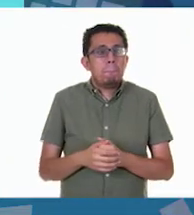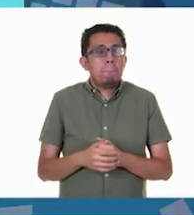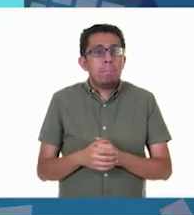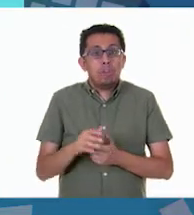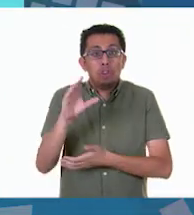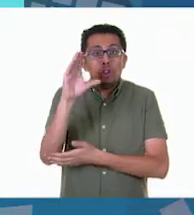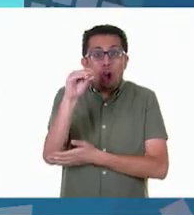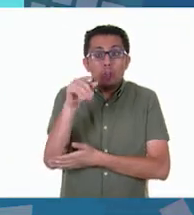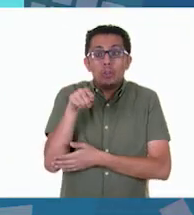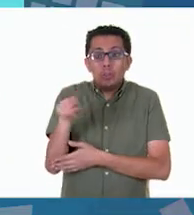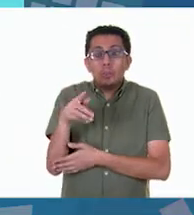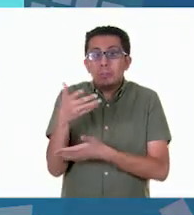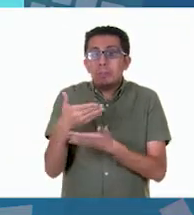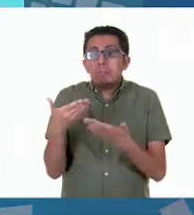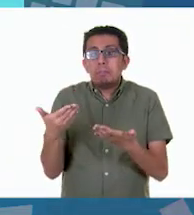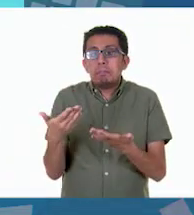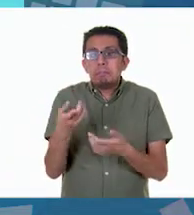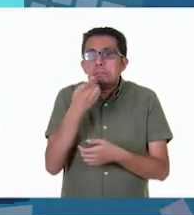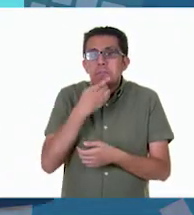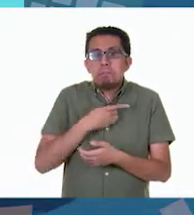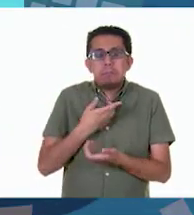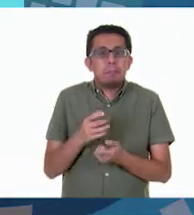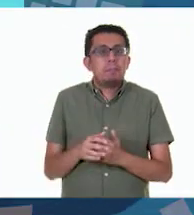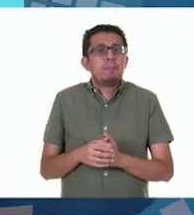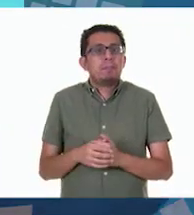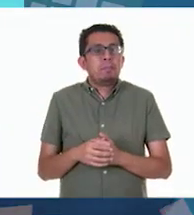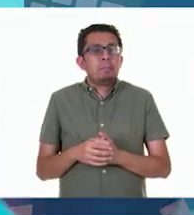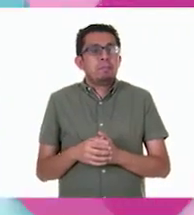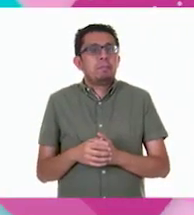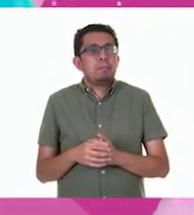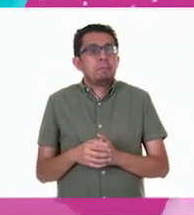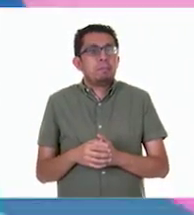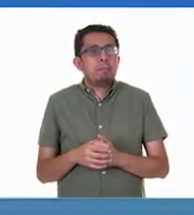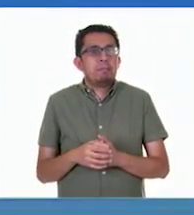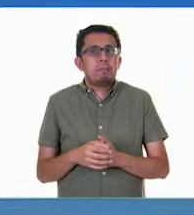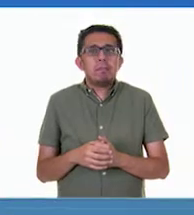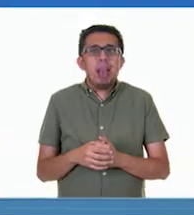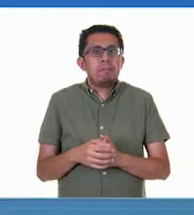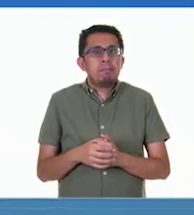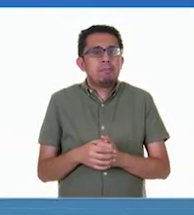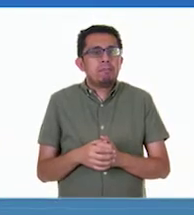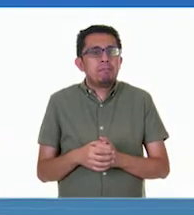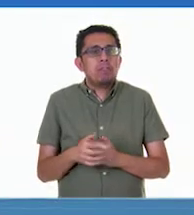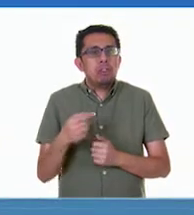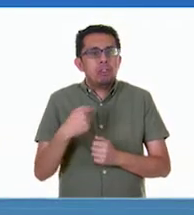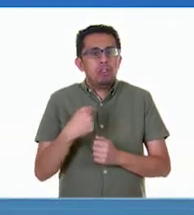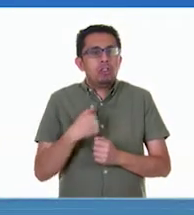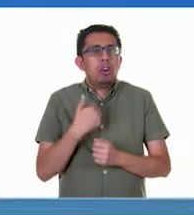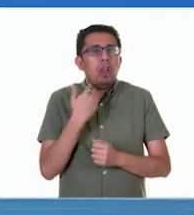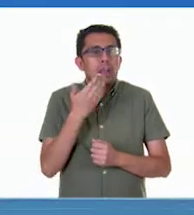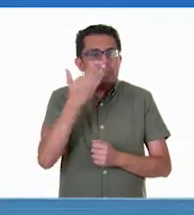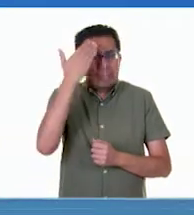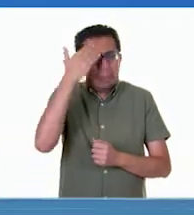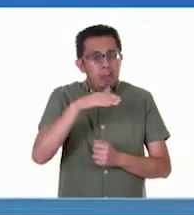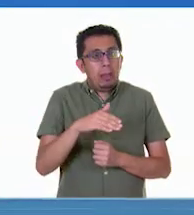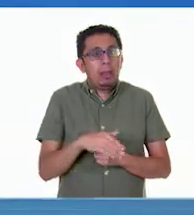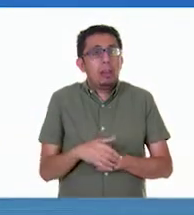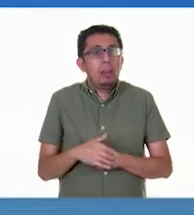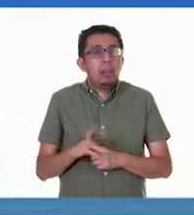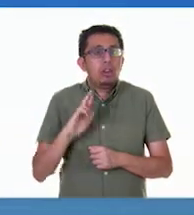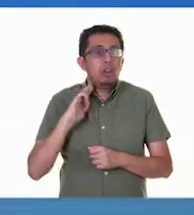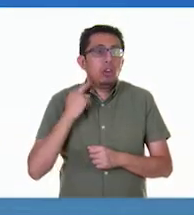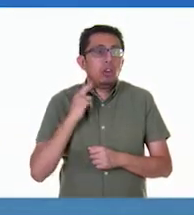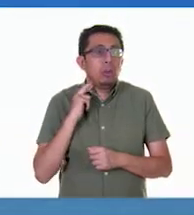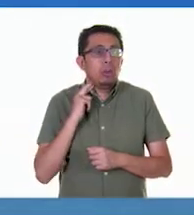Tom, es tu turno. Te escuchamos. Ah, a ver. Bueno, yo quiero saber cuánto avanzó el